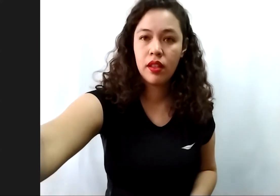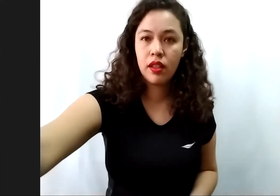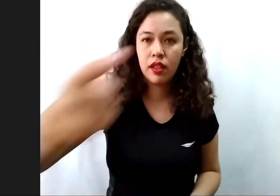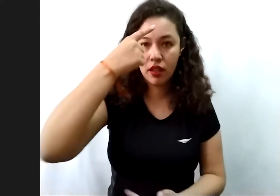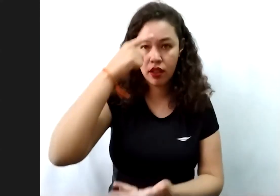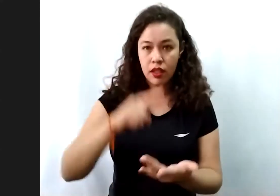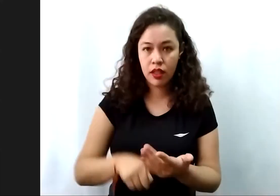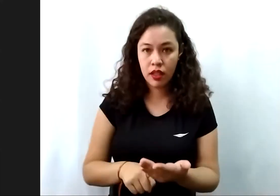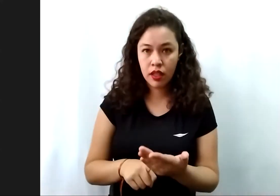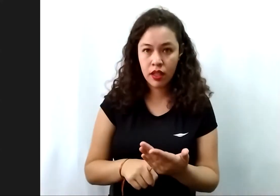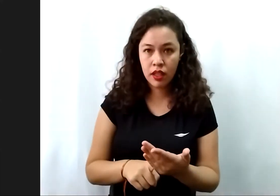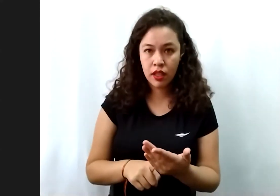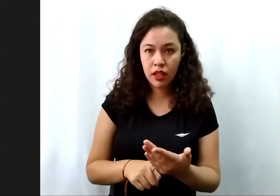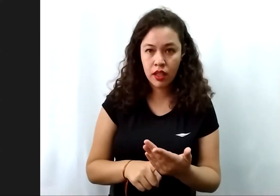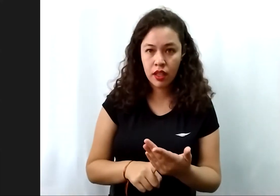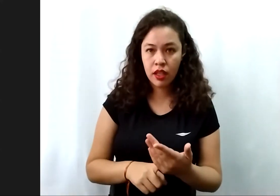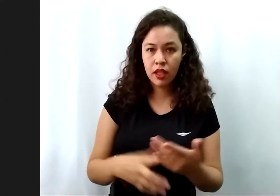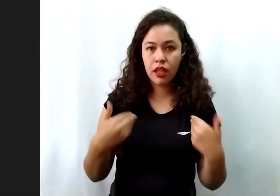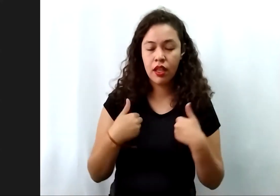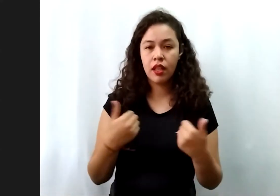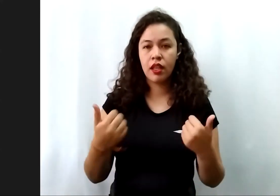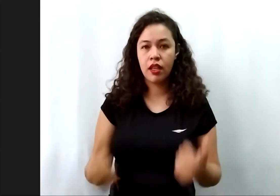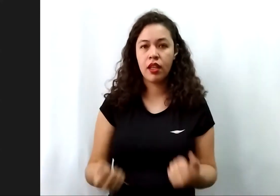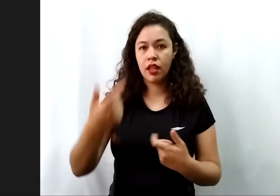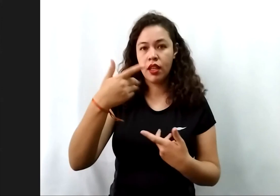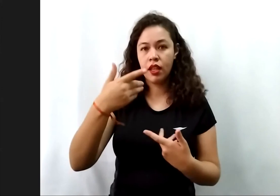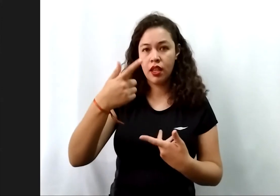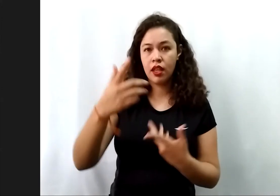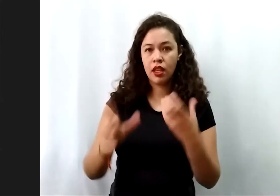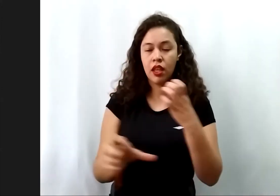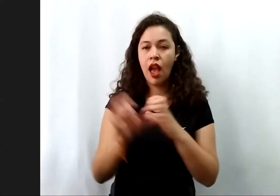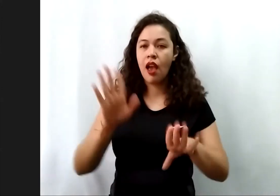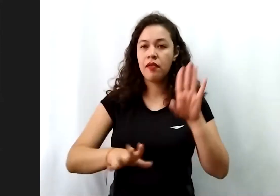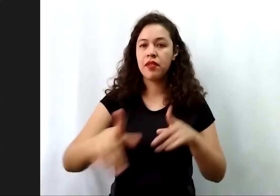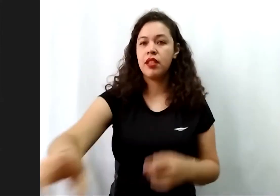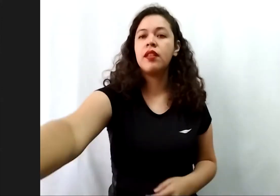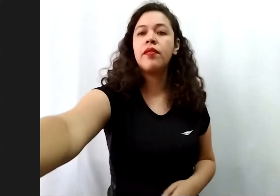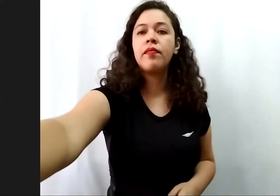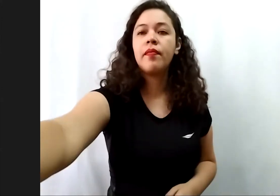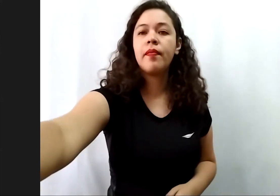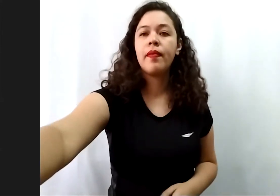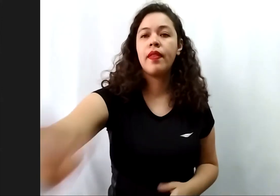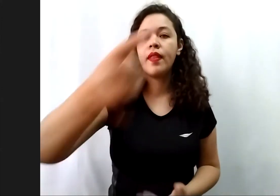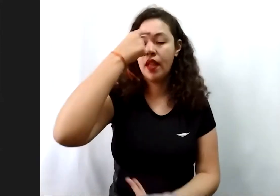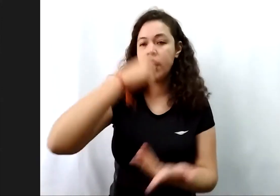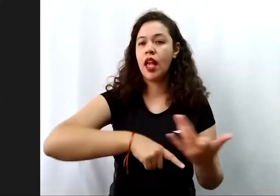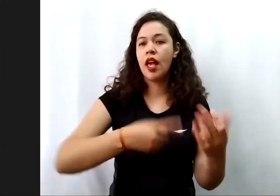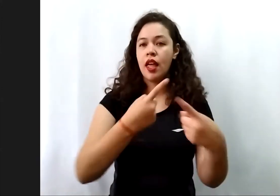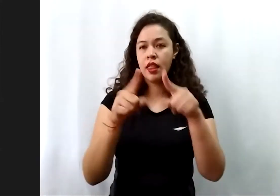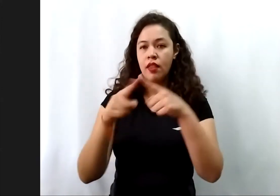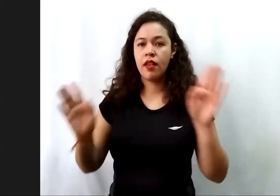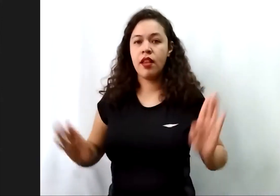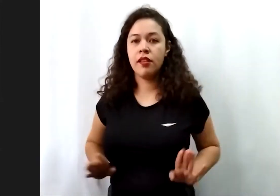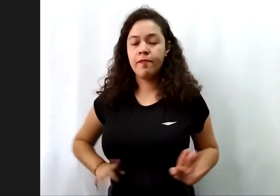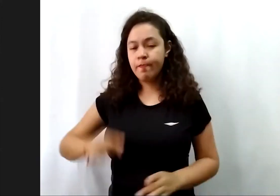¿no? Pero entiendo que tienes que lidiar muchas veces, porque creo que tengo diferentes tipos de